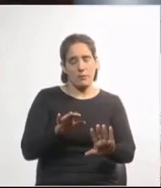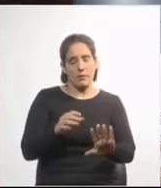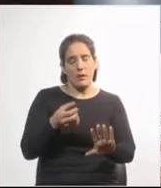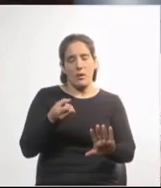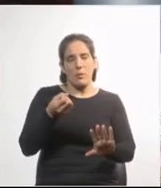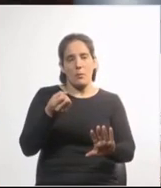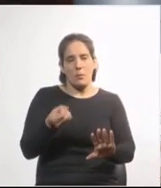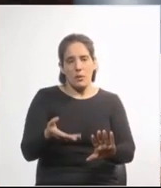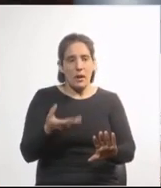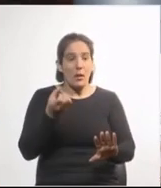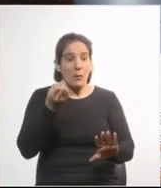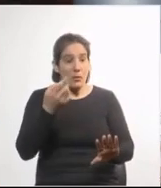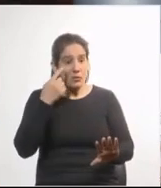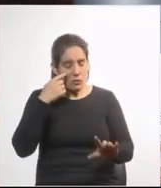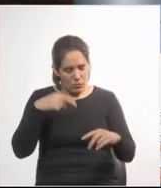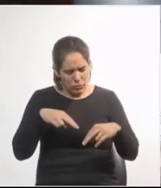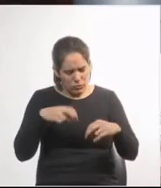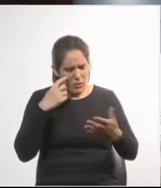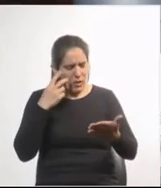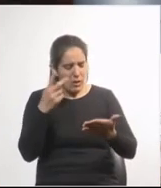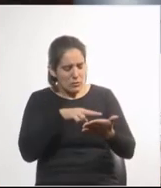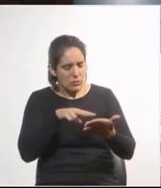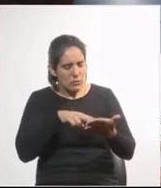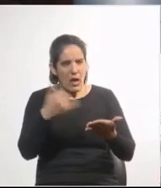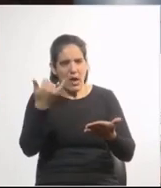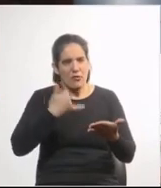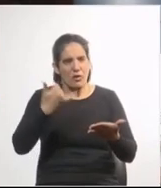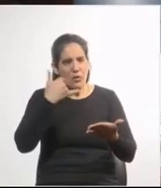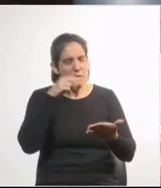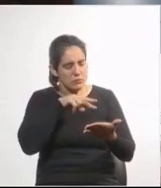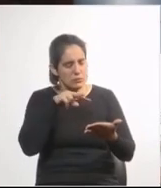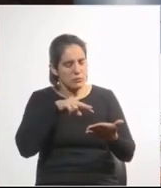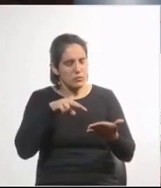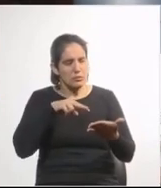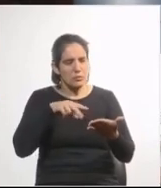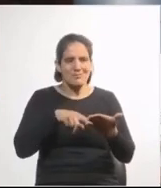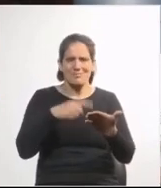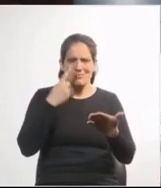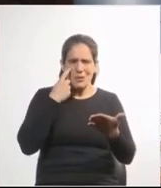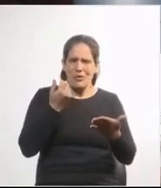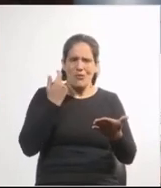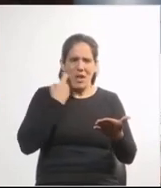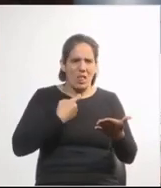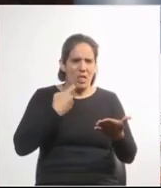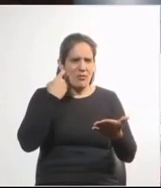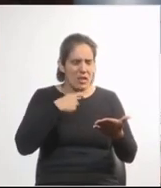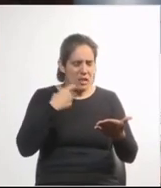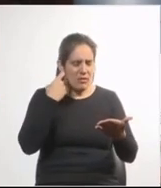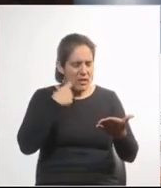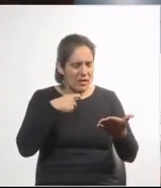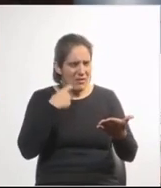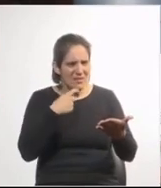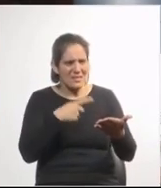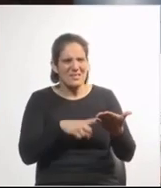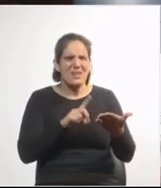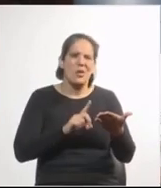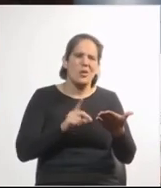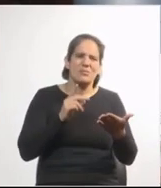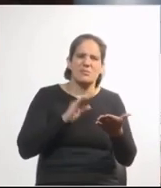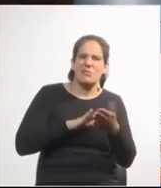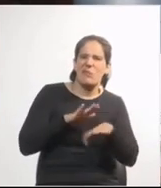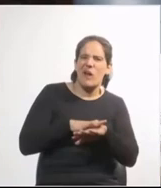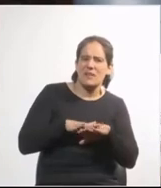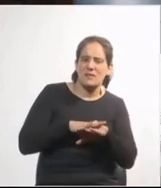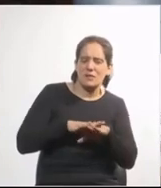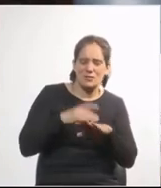Al estudiar diversos informes de esta rendición de cuentas y ver que no son atendidos o lo son muy parcialmente,